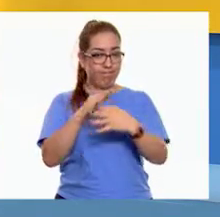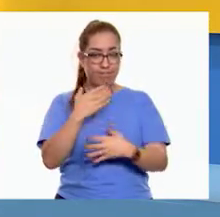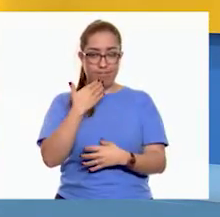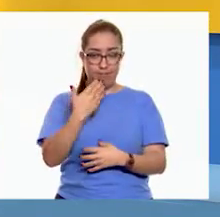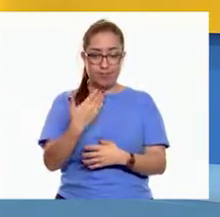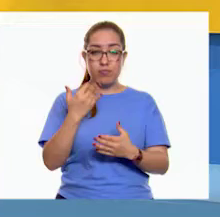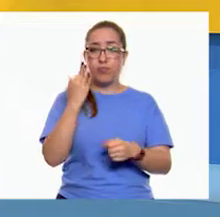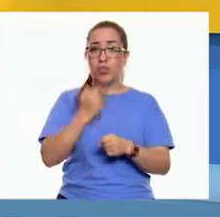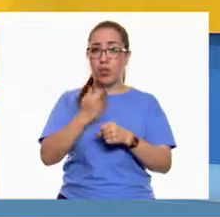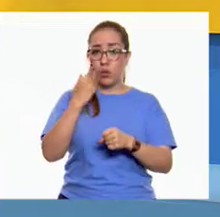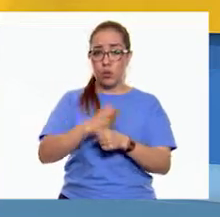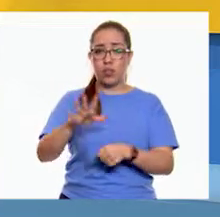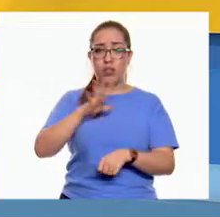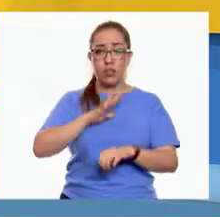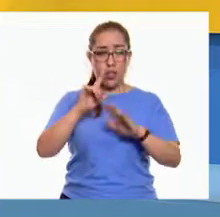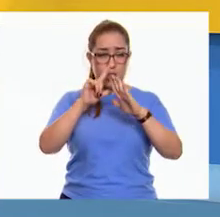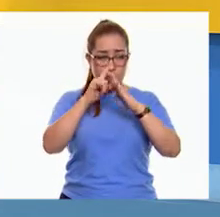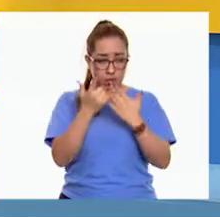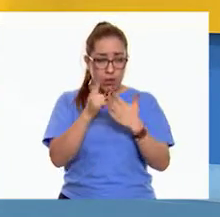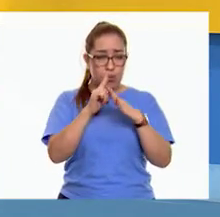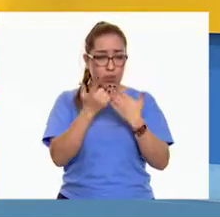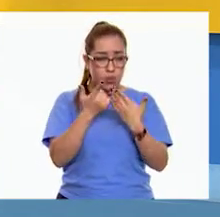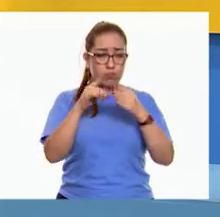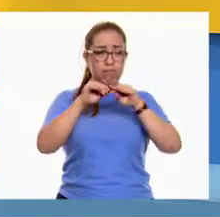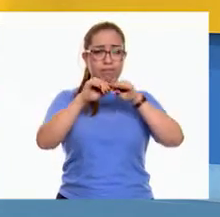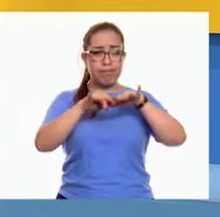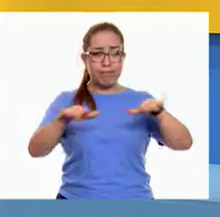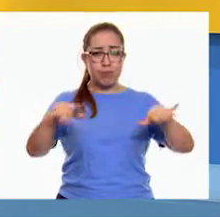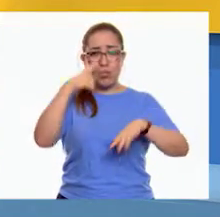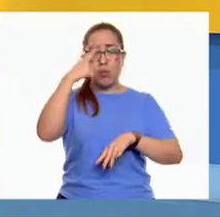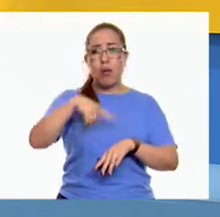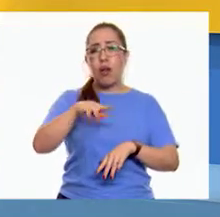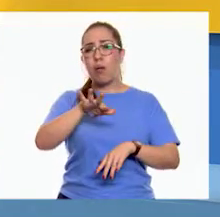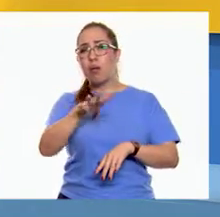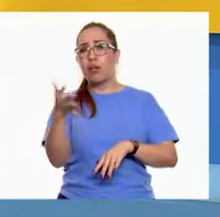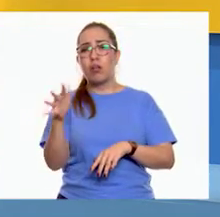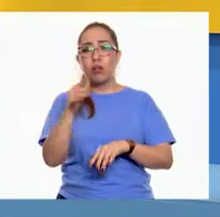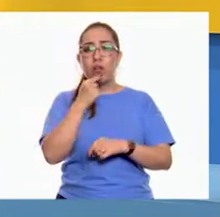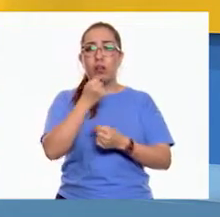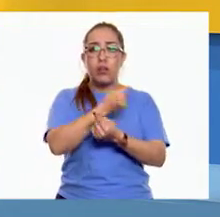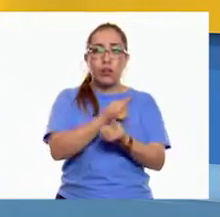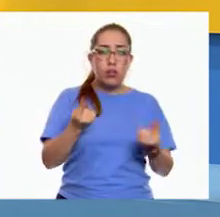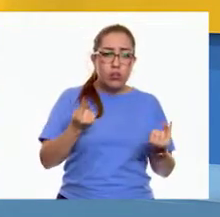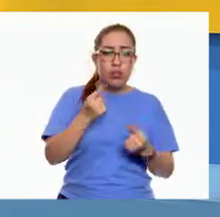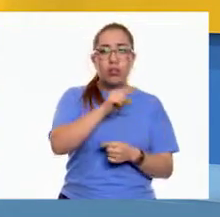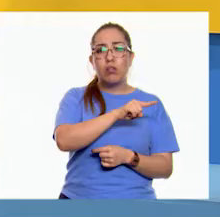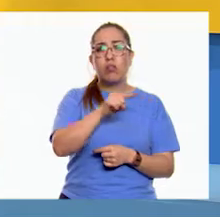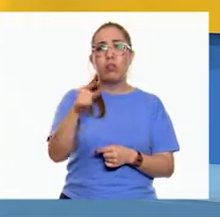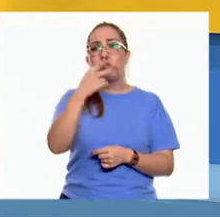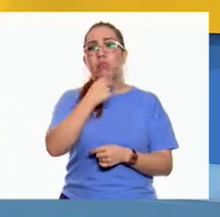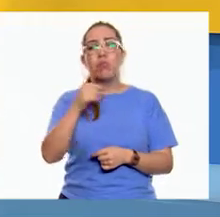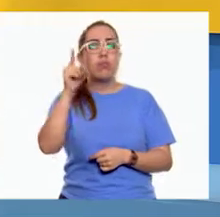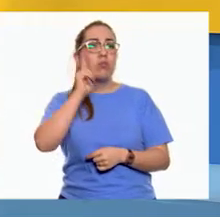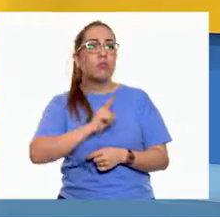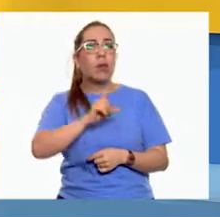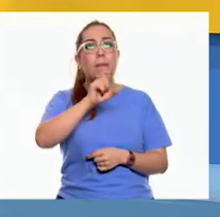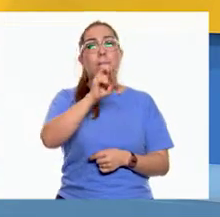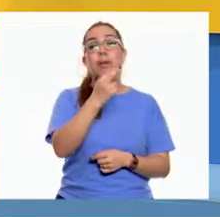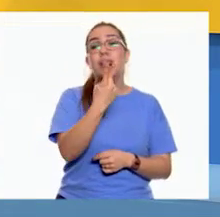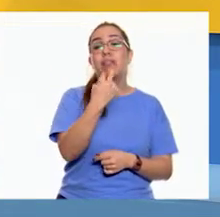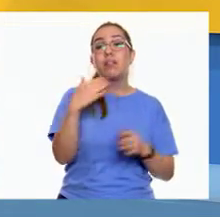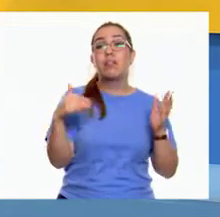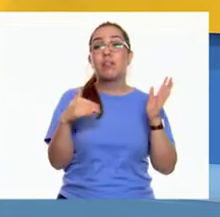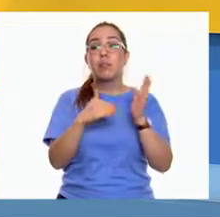entregan libros de texto para atender aproximadamente a 25 millones de alumnas y alumnos a lo largo de todo nuestro territorio.